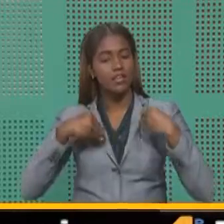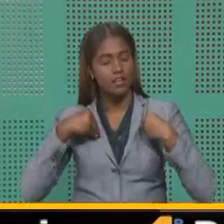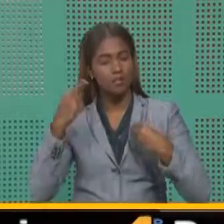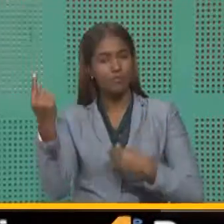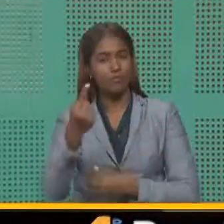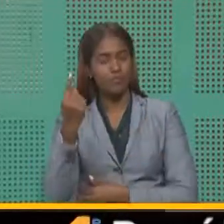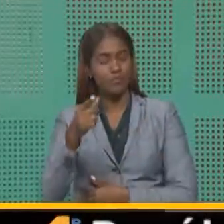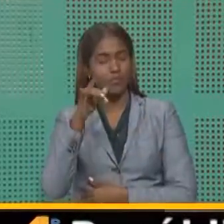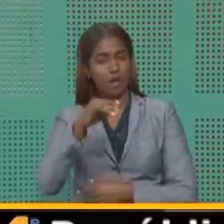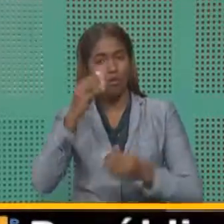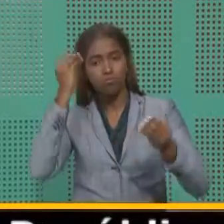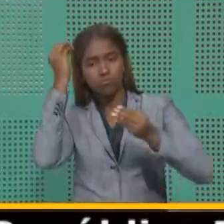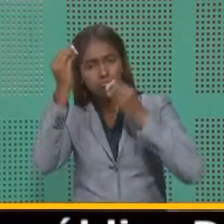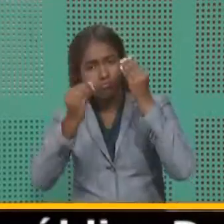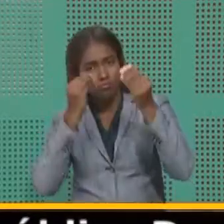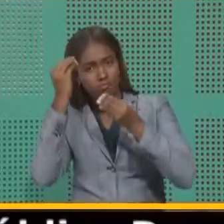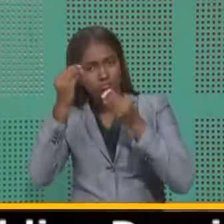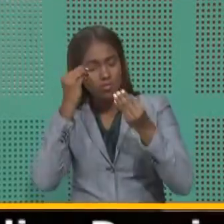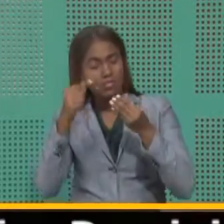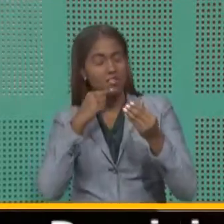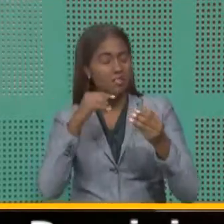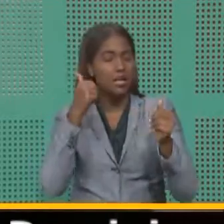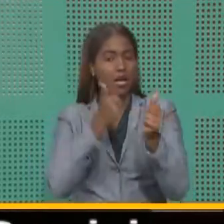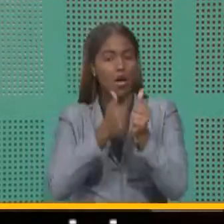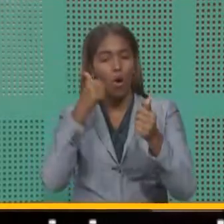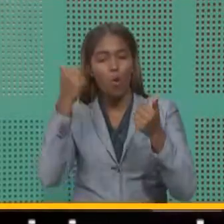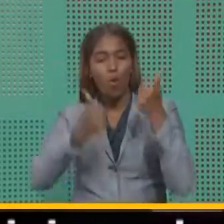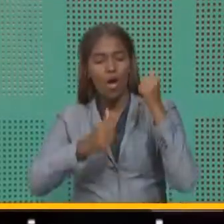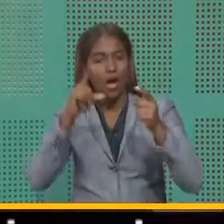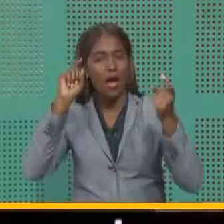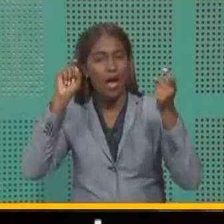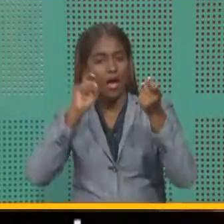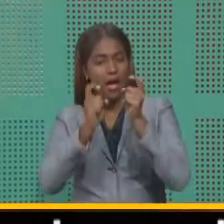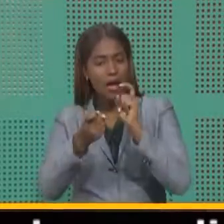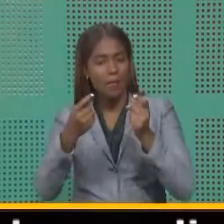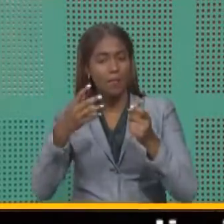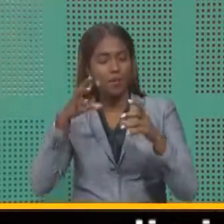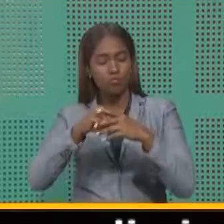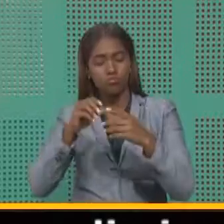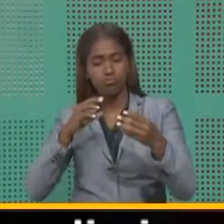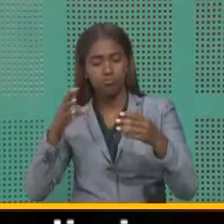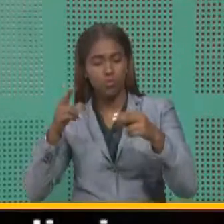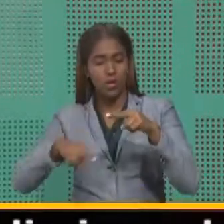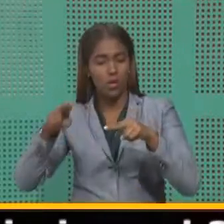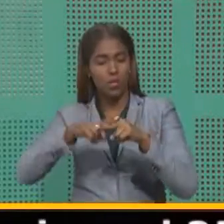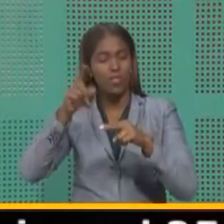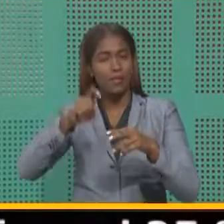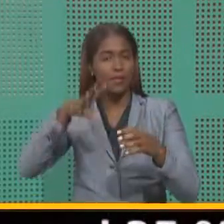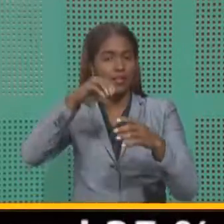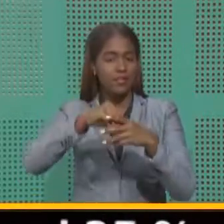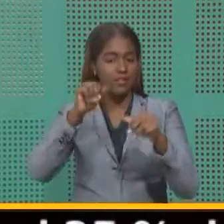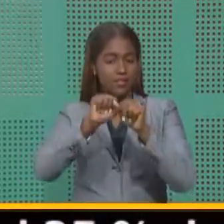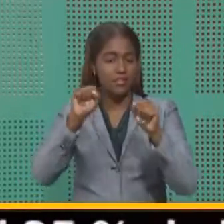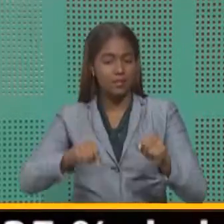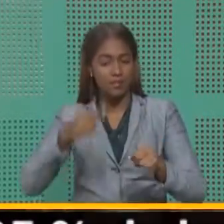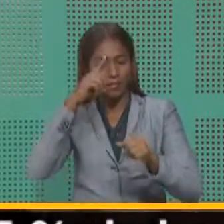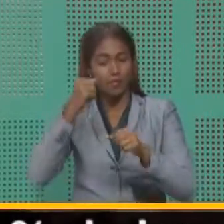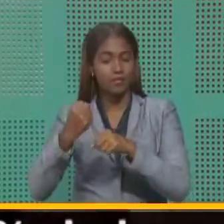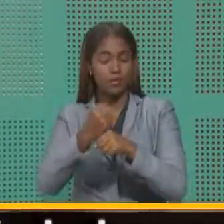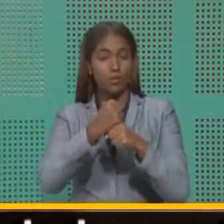reflexionar sobre cuáles cambios cuáles innovación hay que introducir en el sistema de seguridad